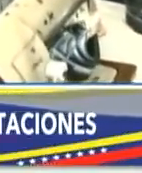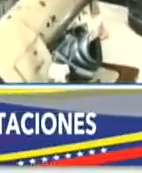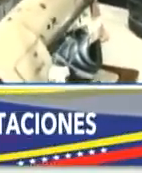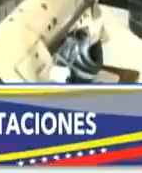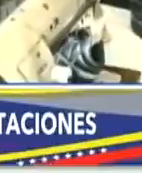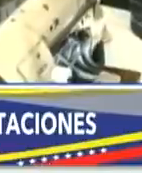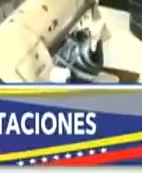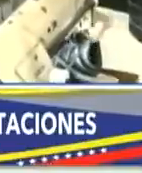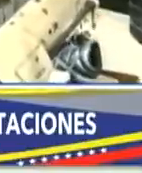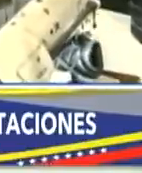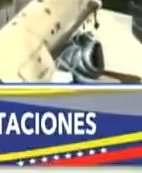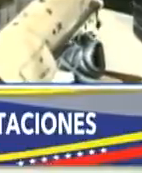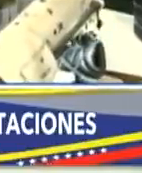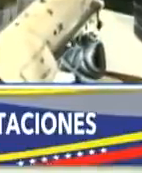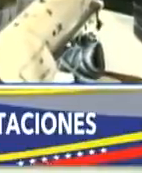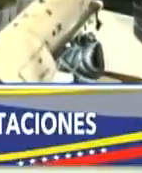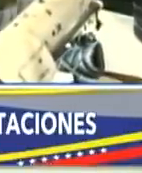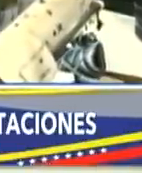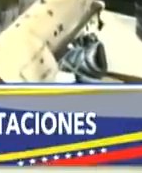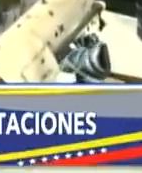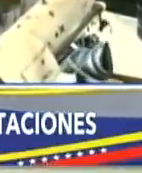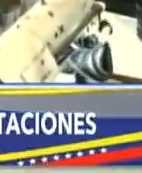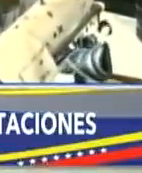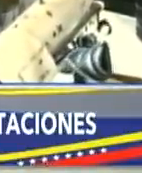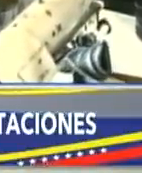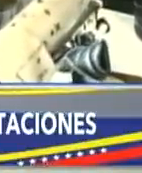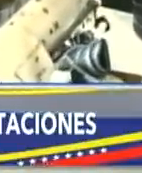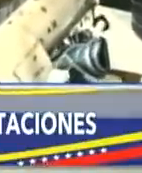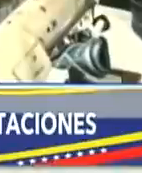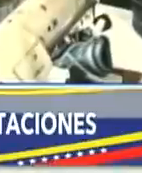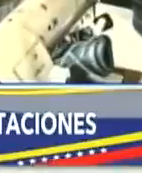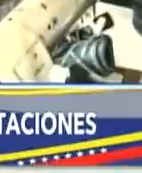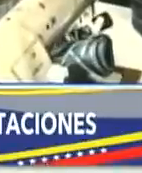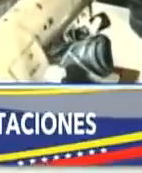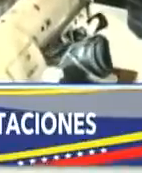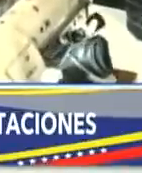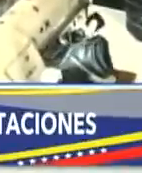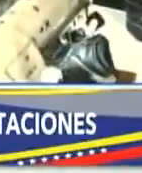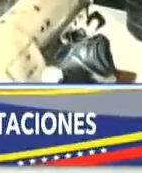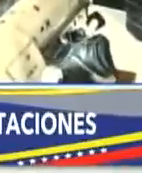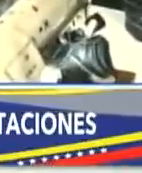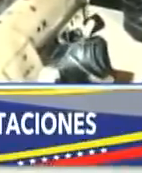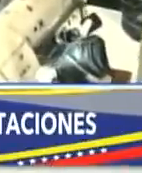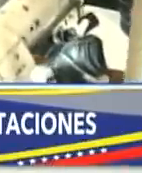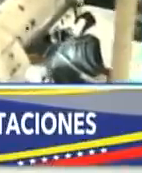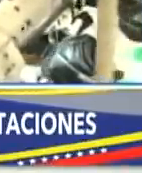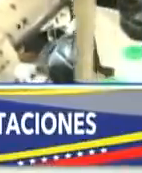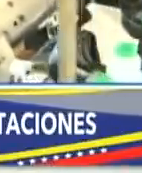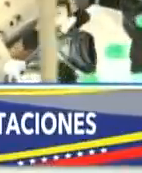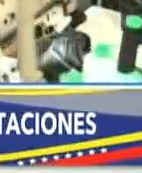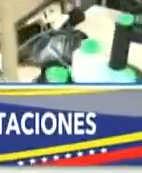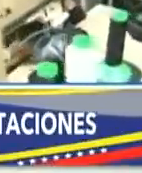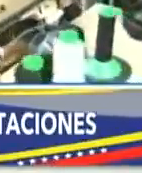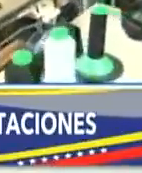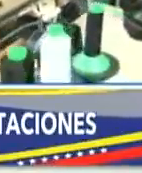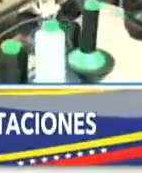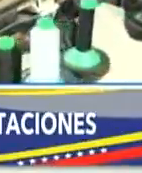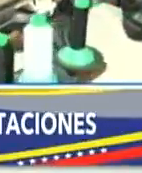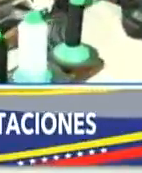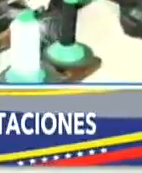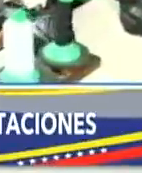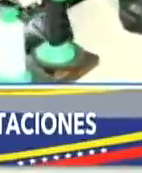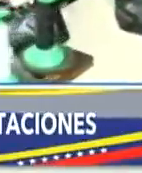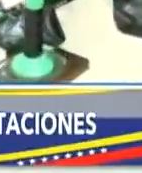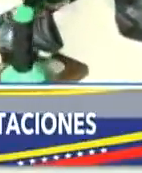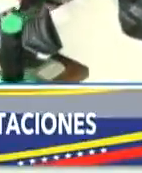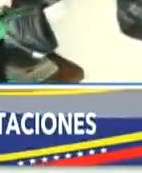con esto? Bueno, que una empresa comience a producir y luego vea la ruta, mira, voy a exportar